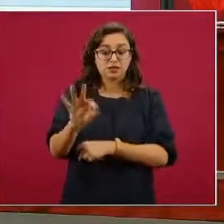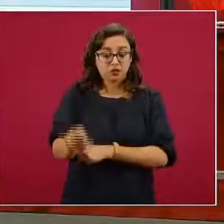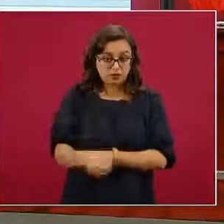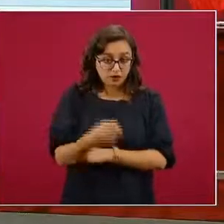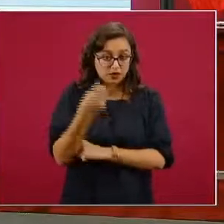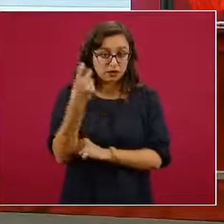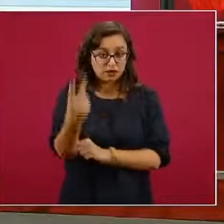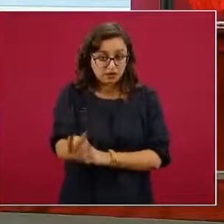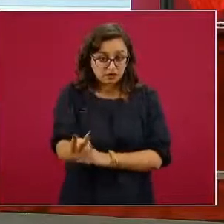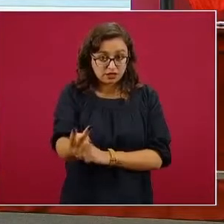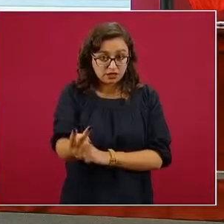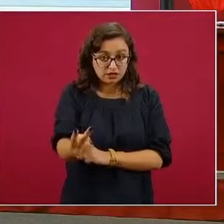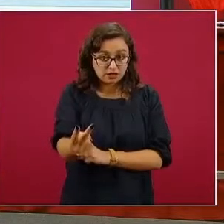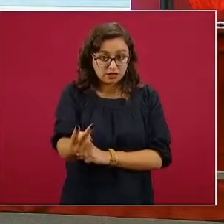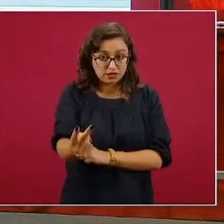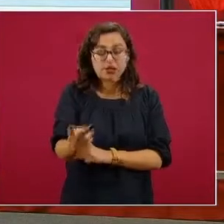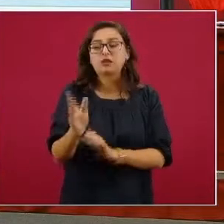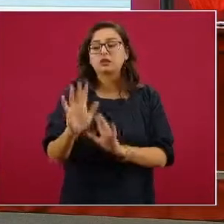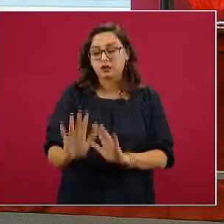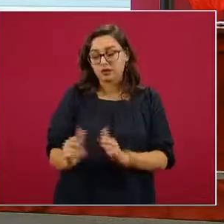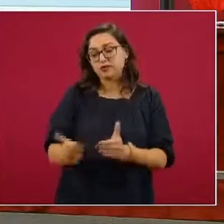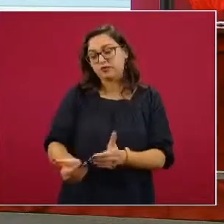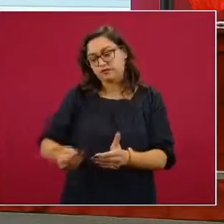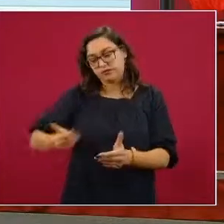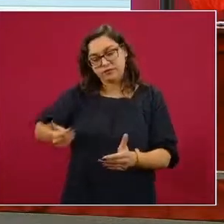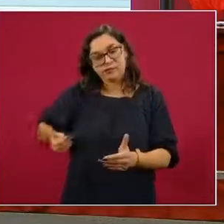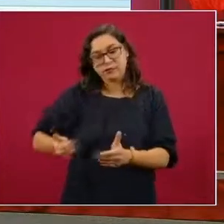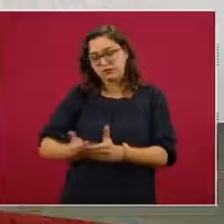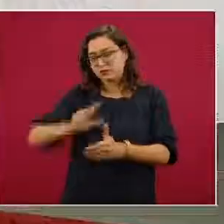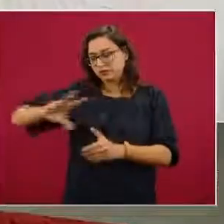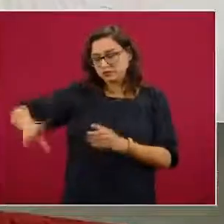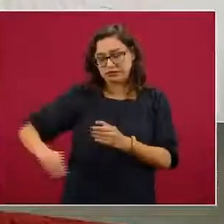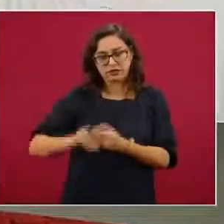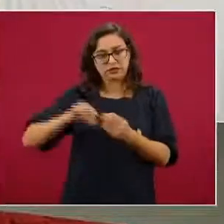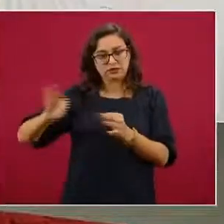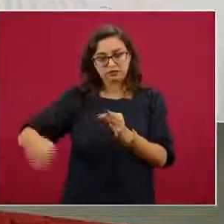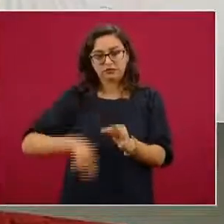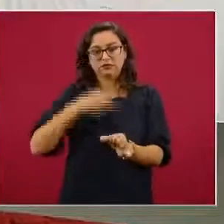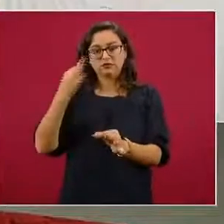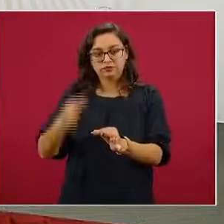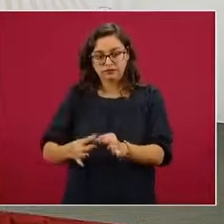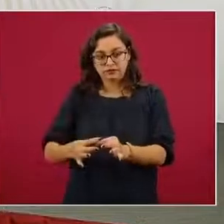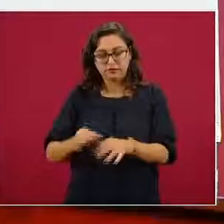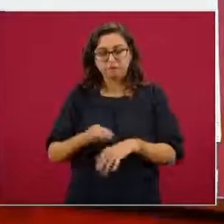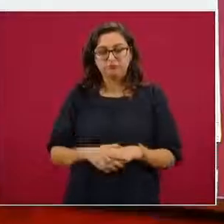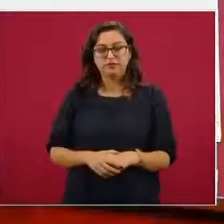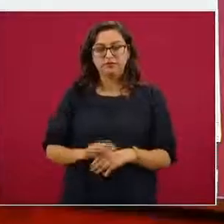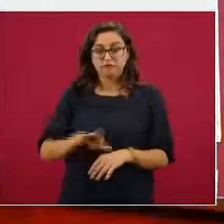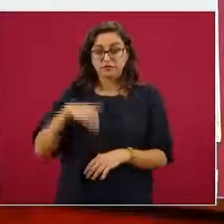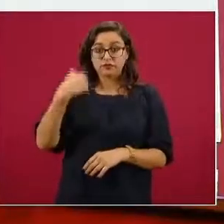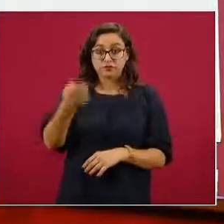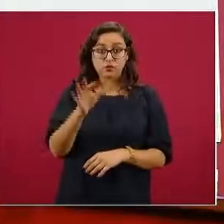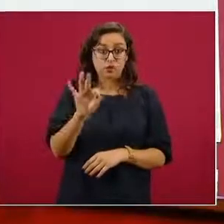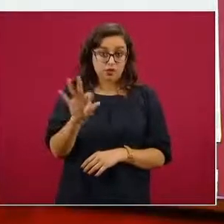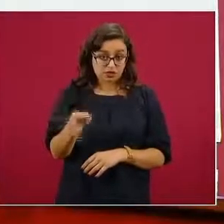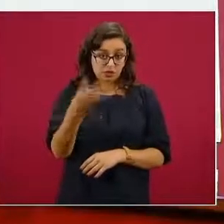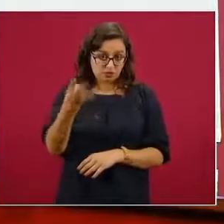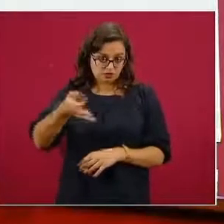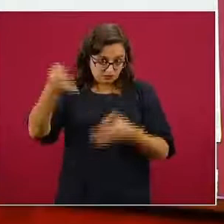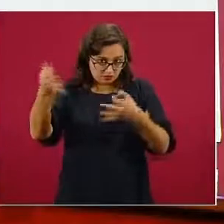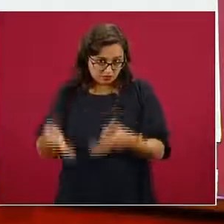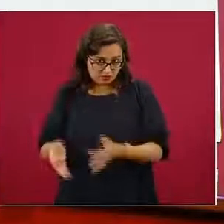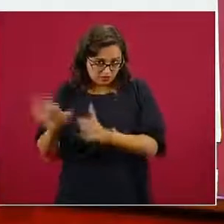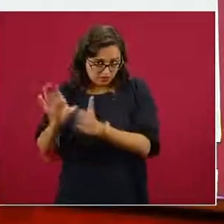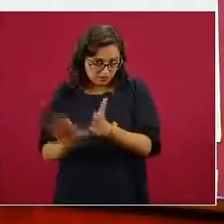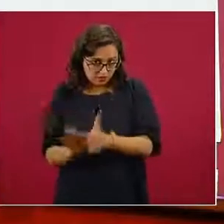semana, estaremos viviendo en la semana 44 y aquí aparecerá como semana final la semana 42. Tomen